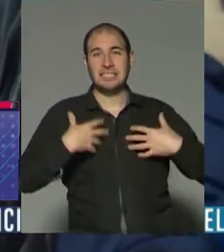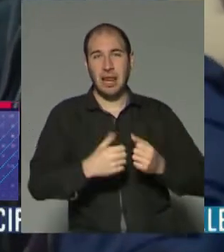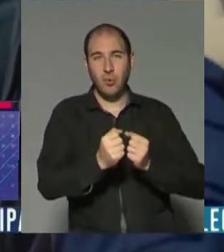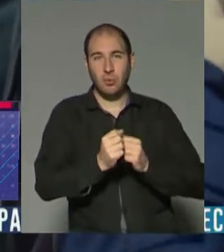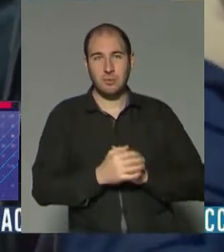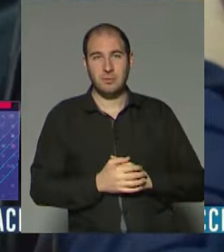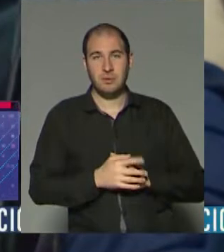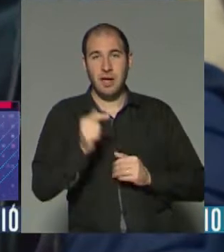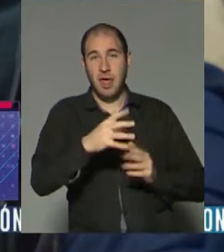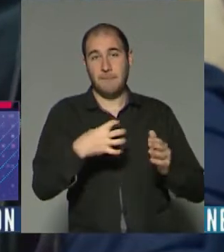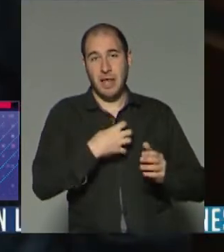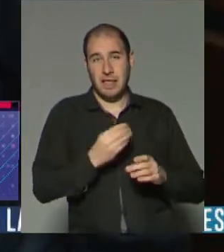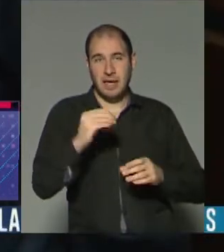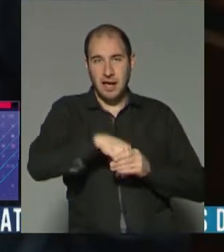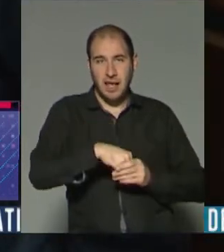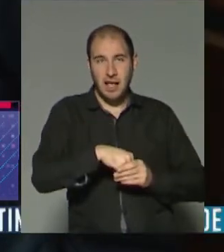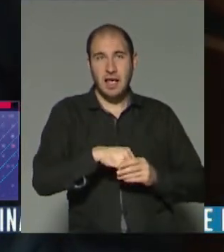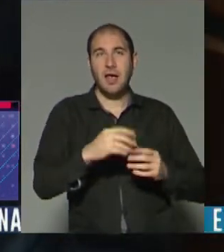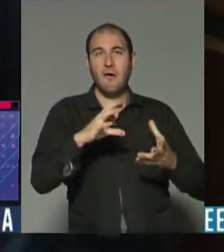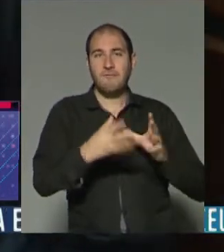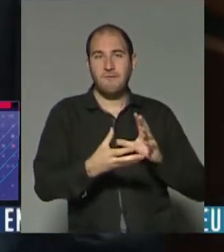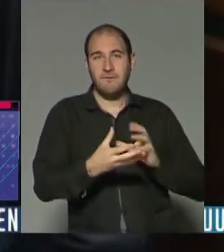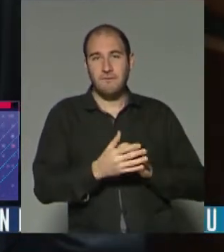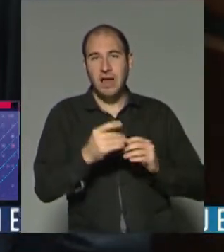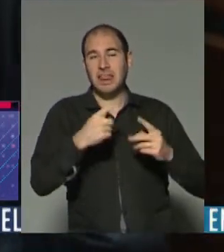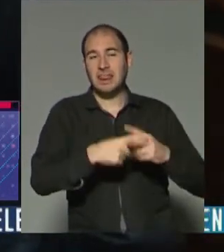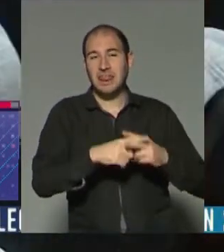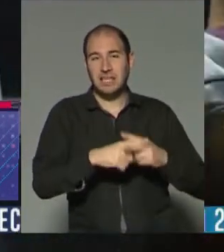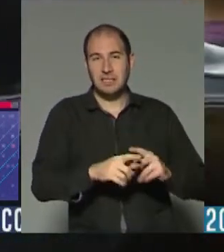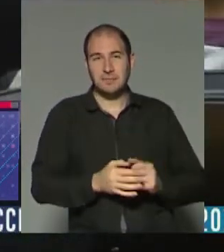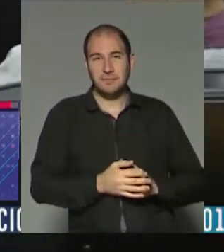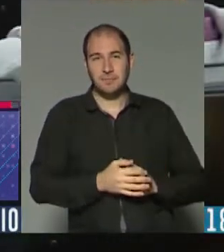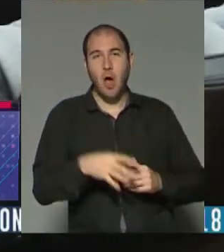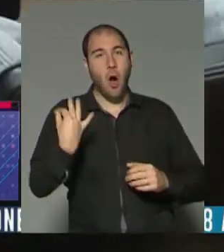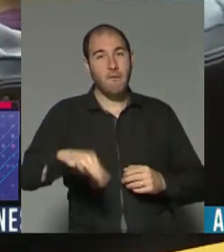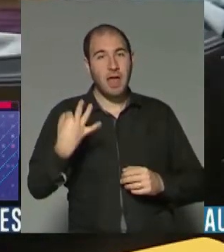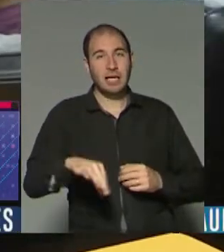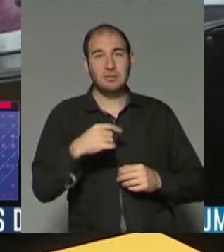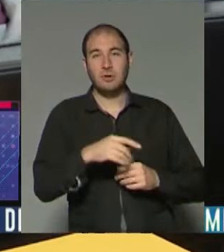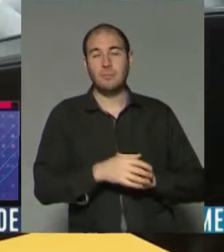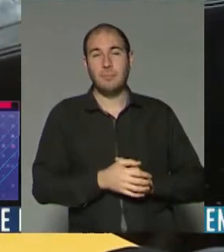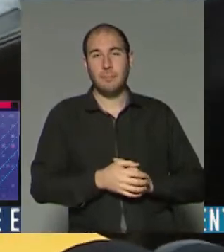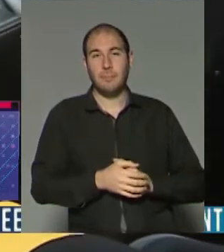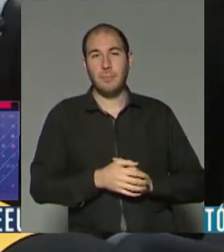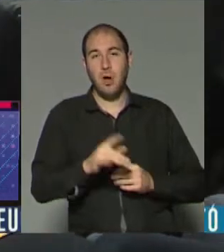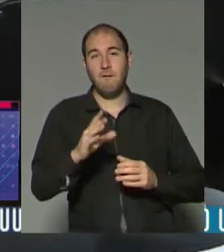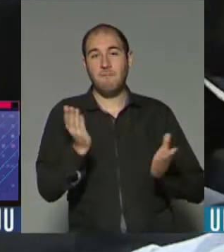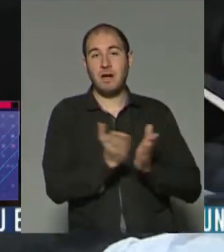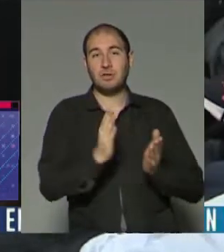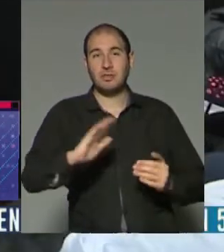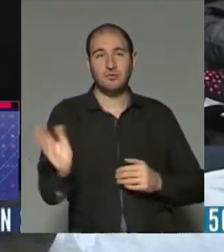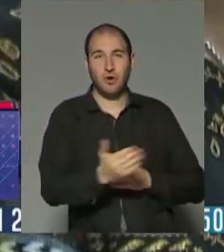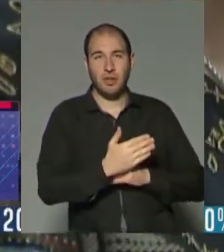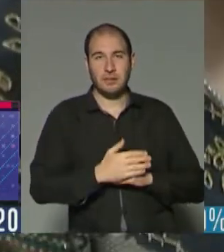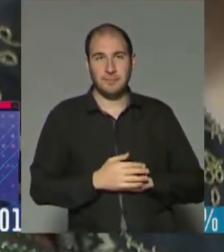saludable como materia en formato, digamos, de taller obligatoria para todas las unidades